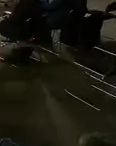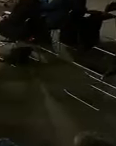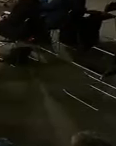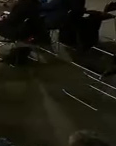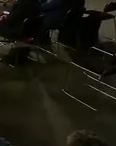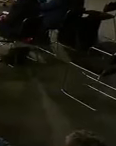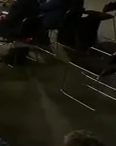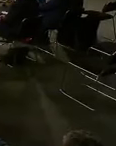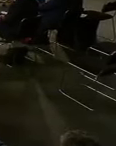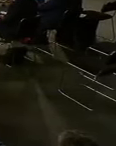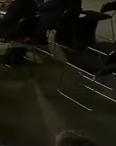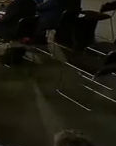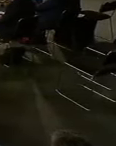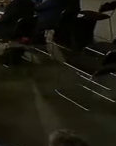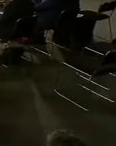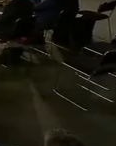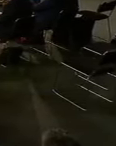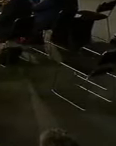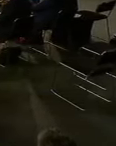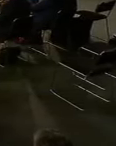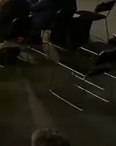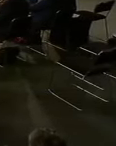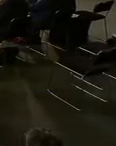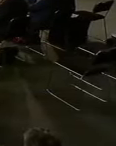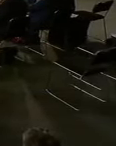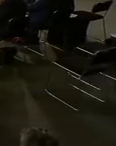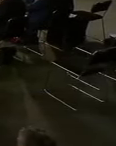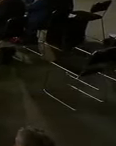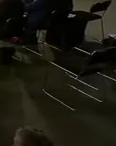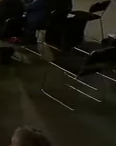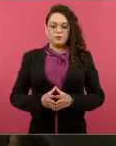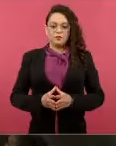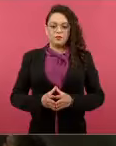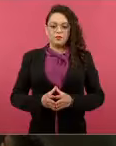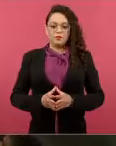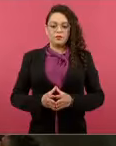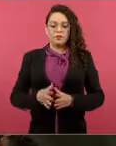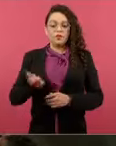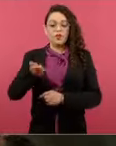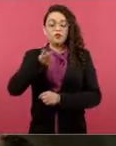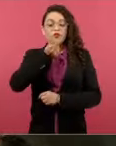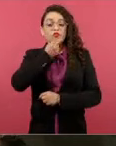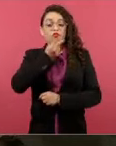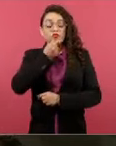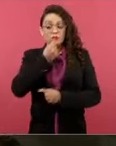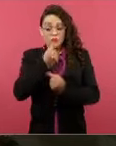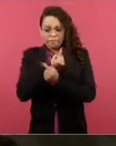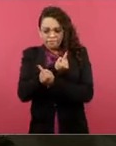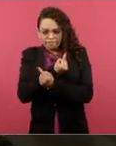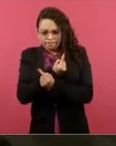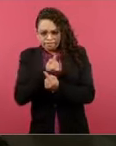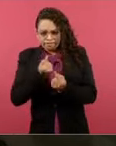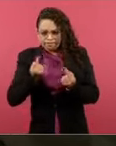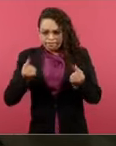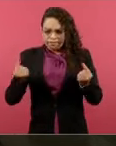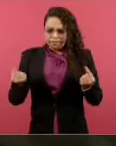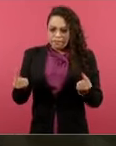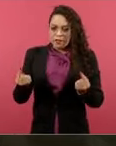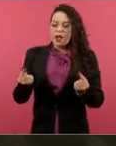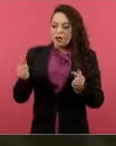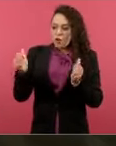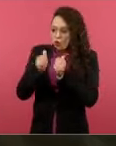Posteriormente, las niñas y los niños, con mucho respeto, van van a estar ahí buscando a estos seres